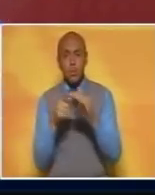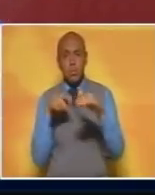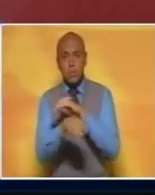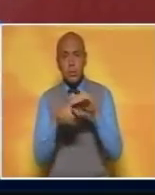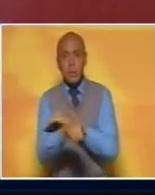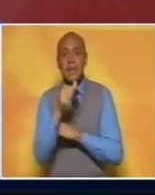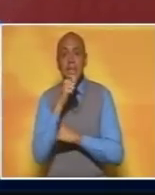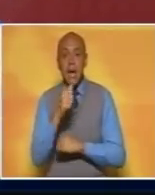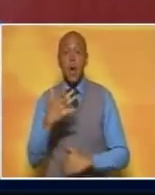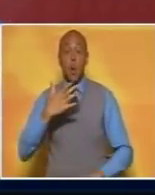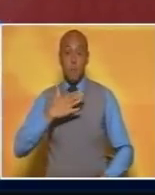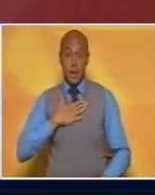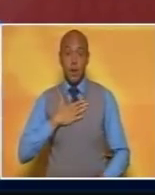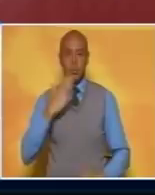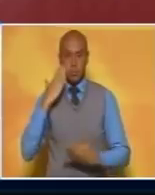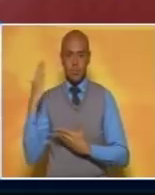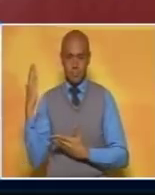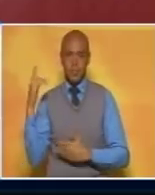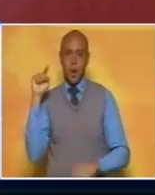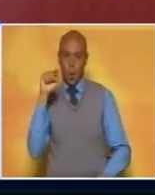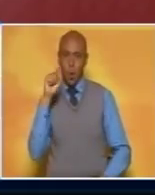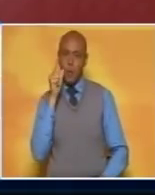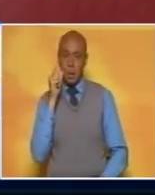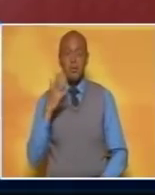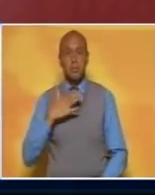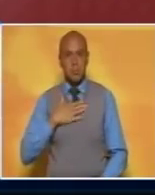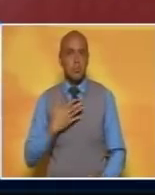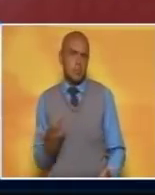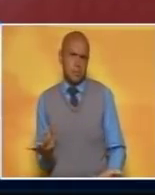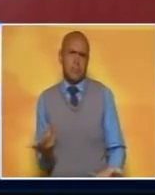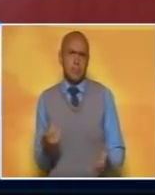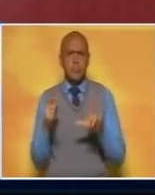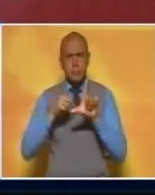Rafael Dudamel. Esa es una estadística. Entonces, bueno,